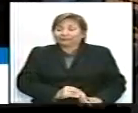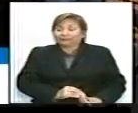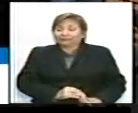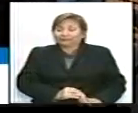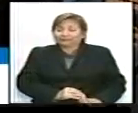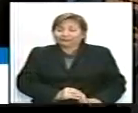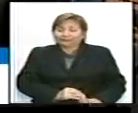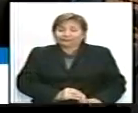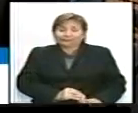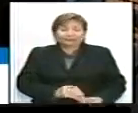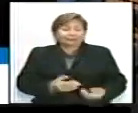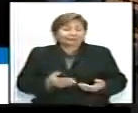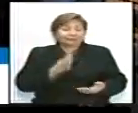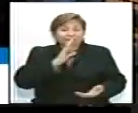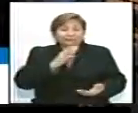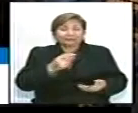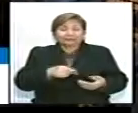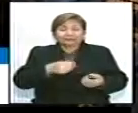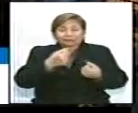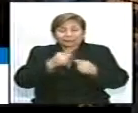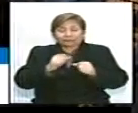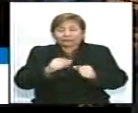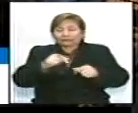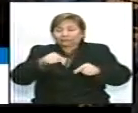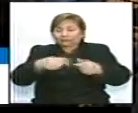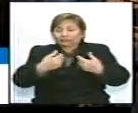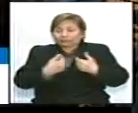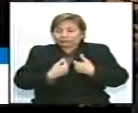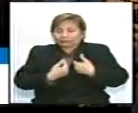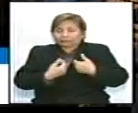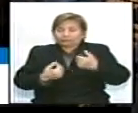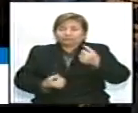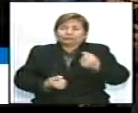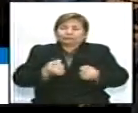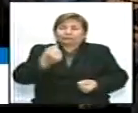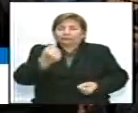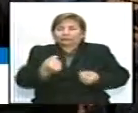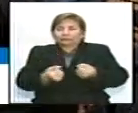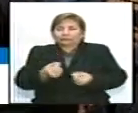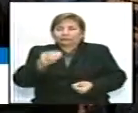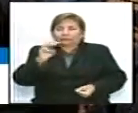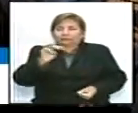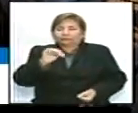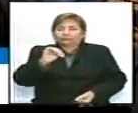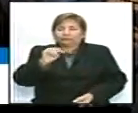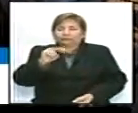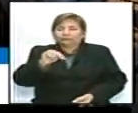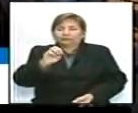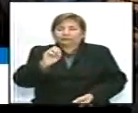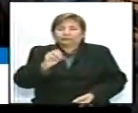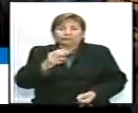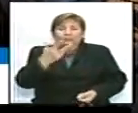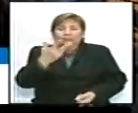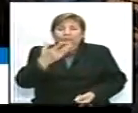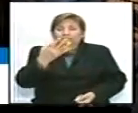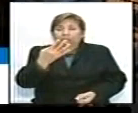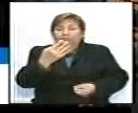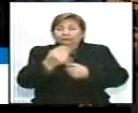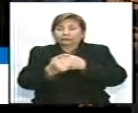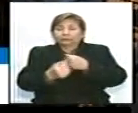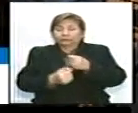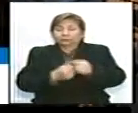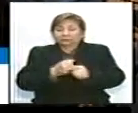Contralor, se habló de la posibilidad de que en el Perú pudiéramos tener vehículos patrulleros a través de leasing. 3, 4, 5 años de cambio